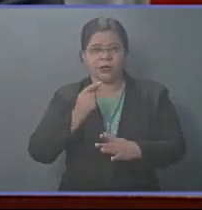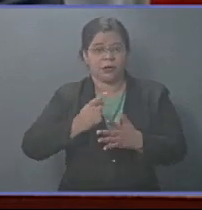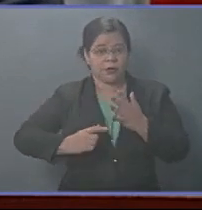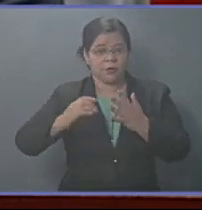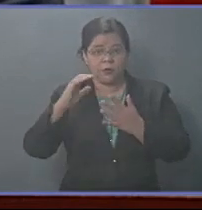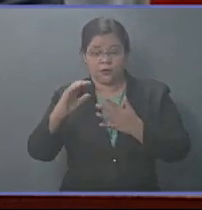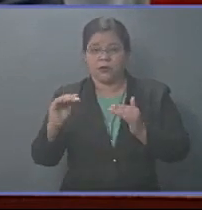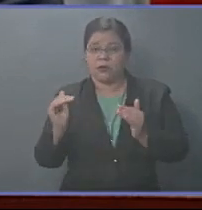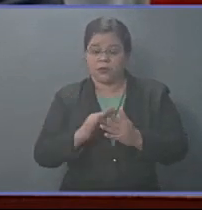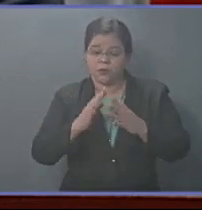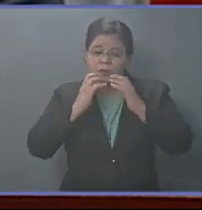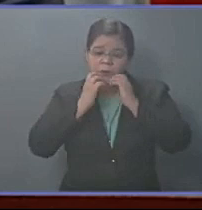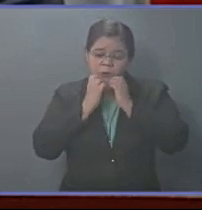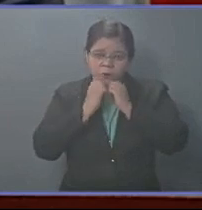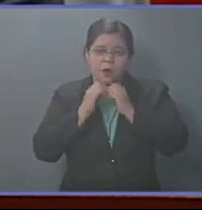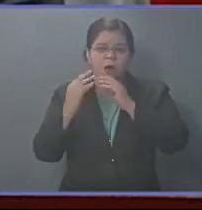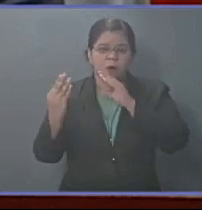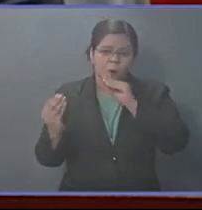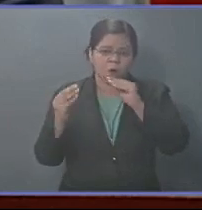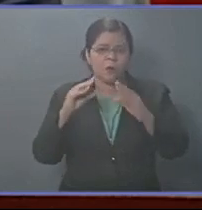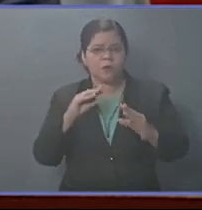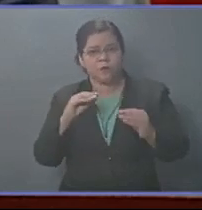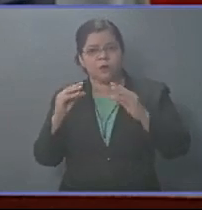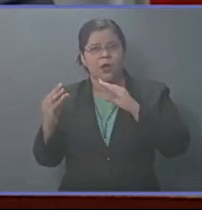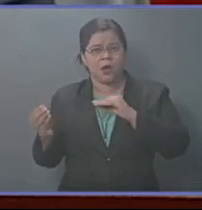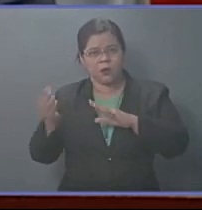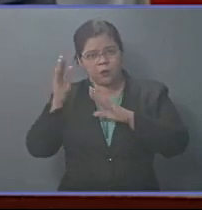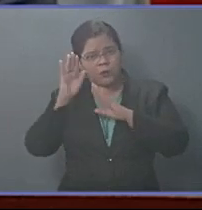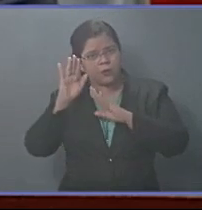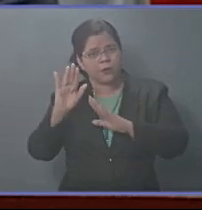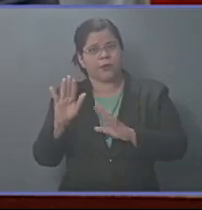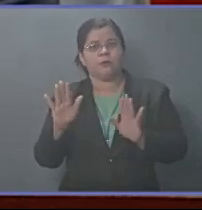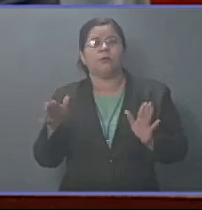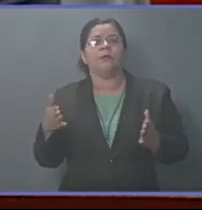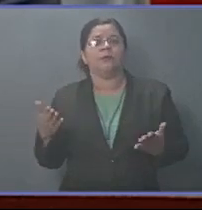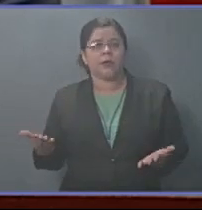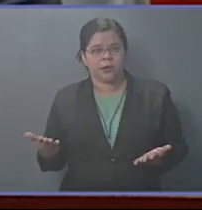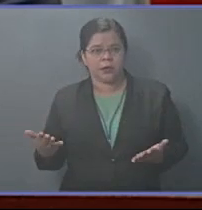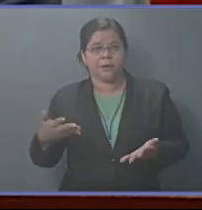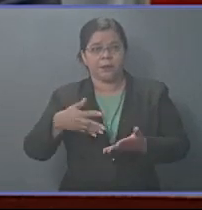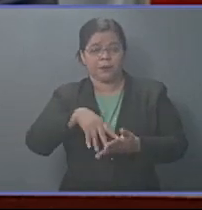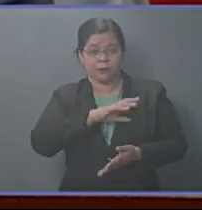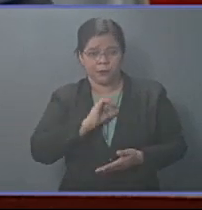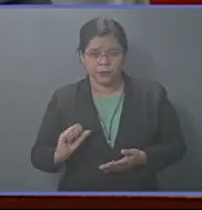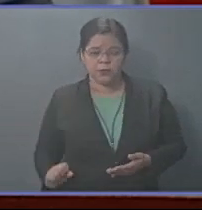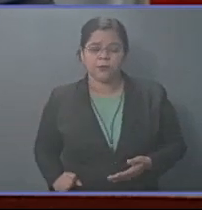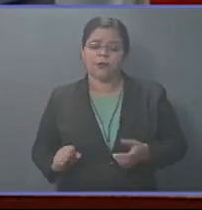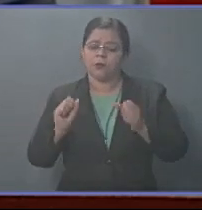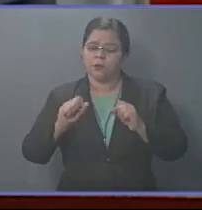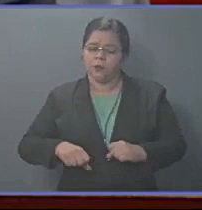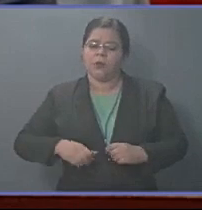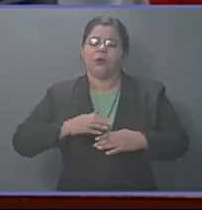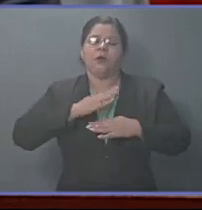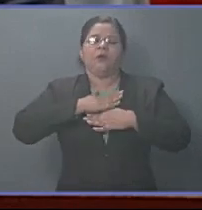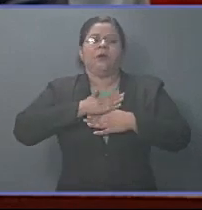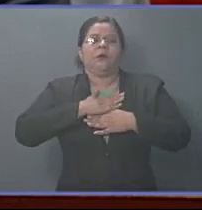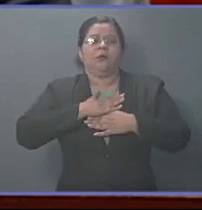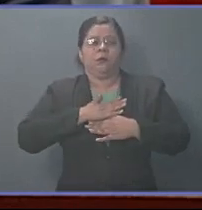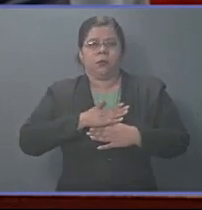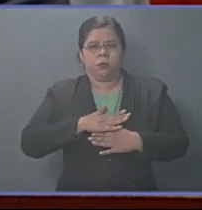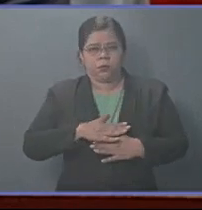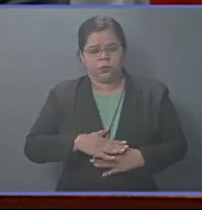y mantener un diálogo respetuoso a efecto de devolver al pueblo salvadoreño su tranquilidad